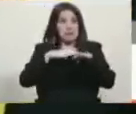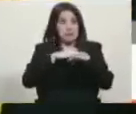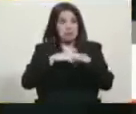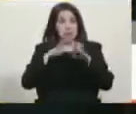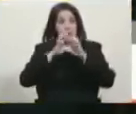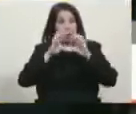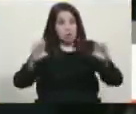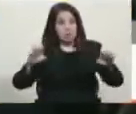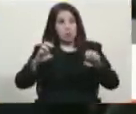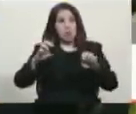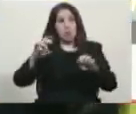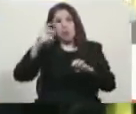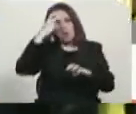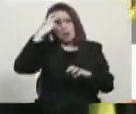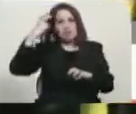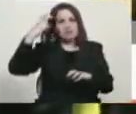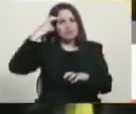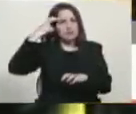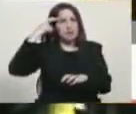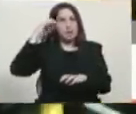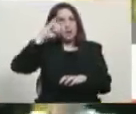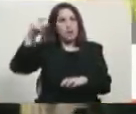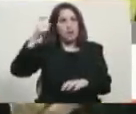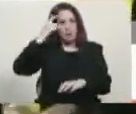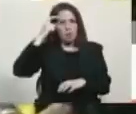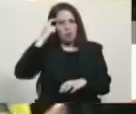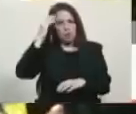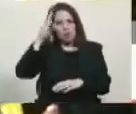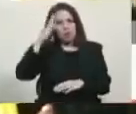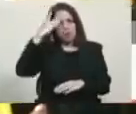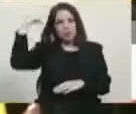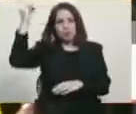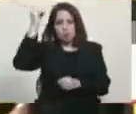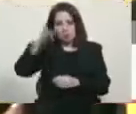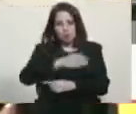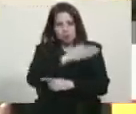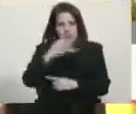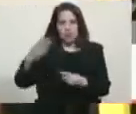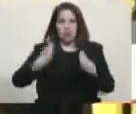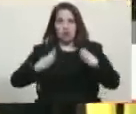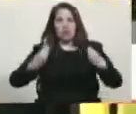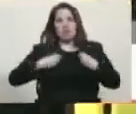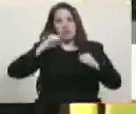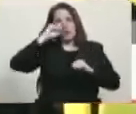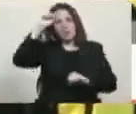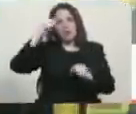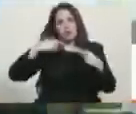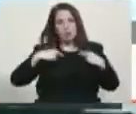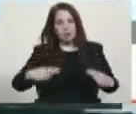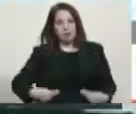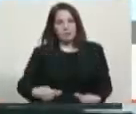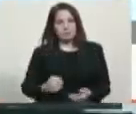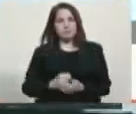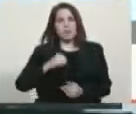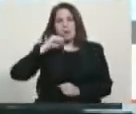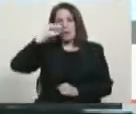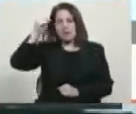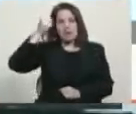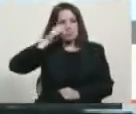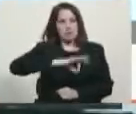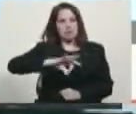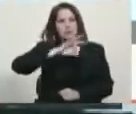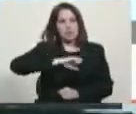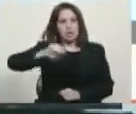junto al canciller Jorge Arriaza. Que Dios los bendiga, pues. ¡Que viva la patria humana! ¡Viva! ¡Que viva el